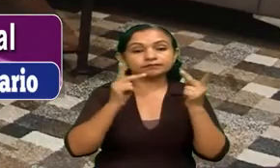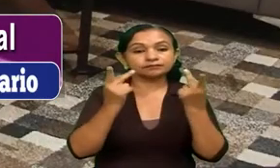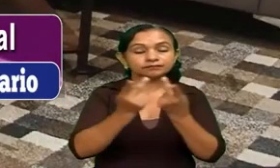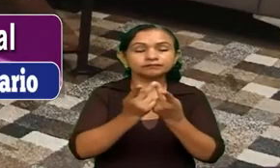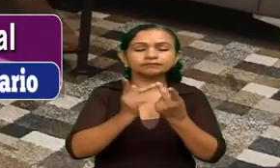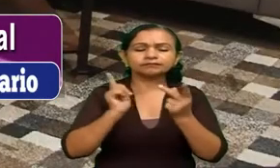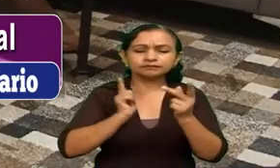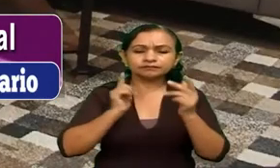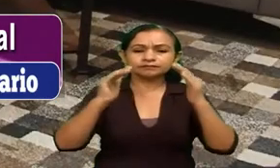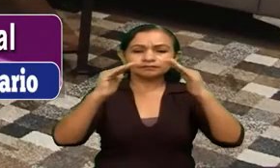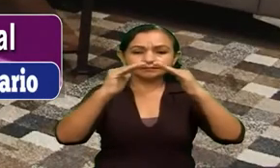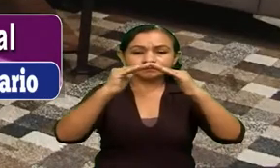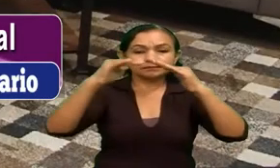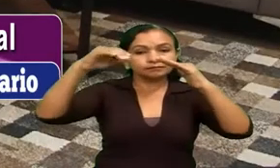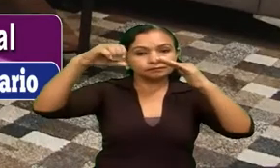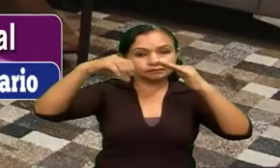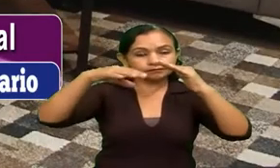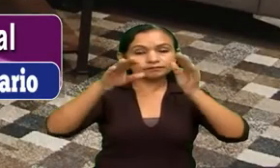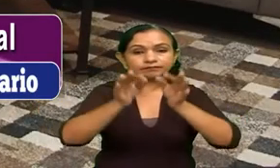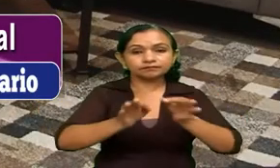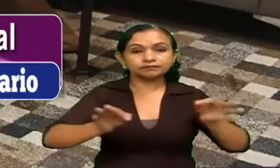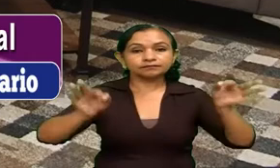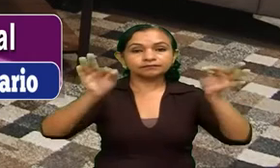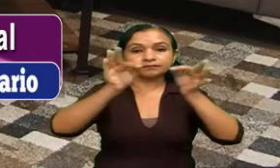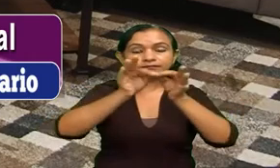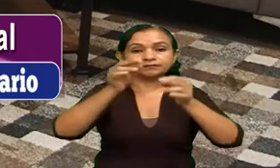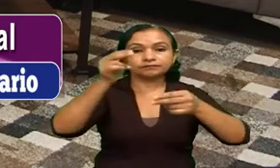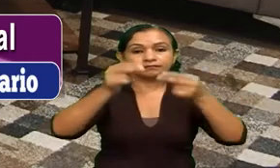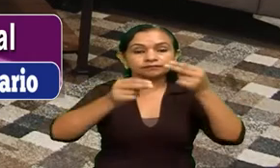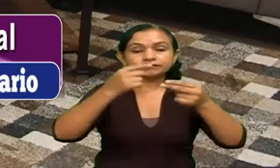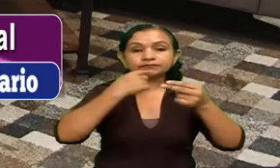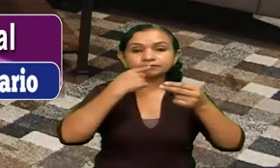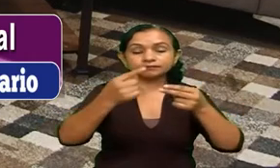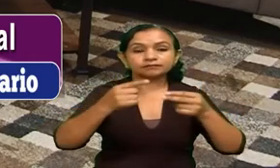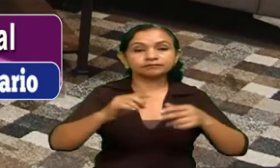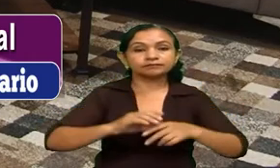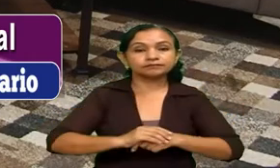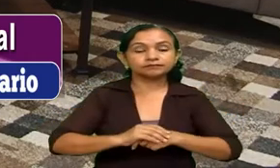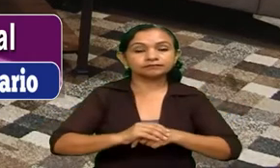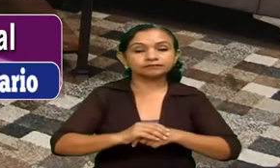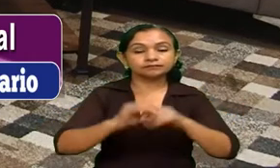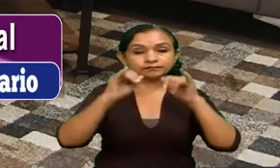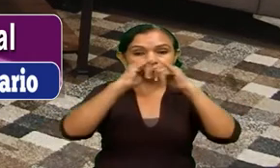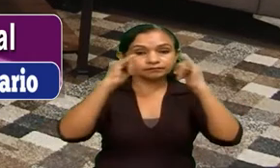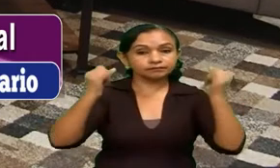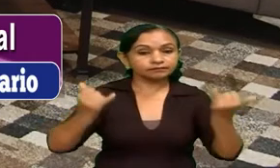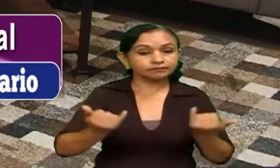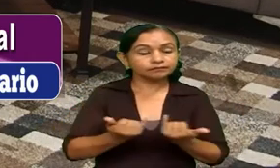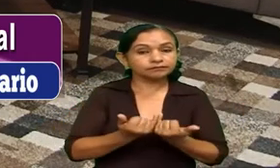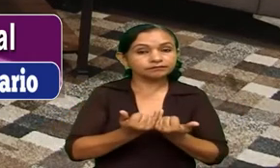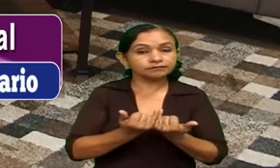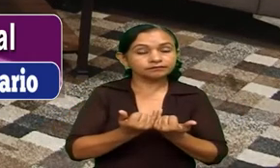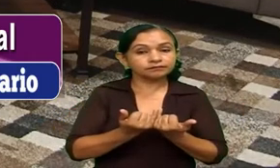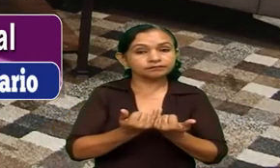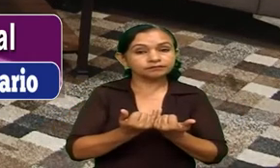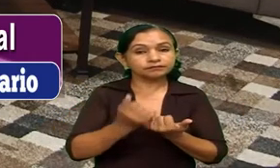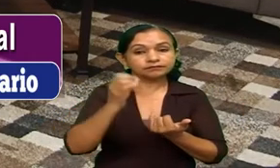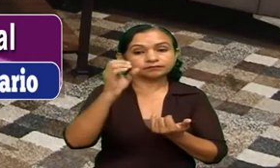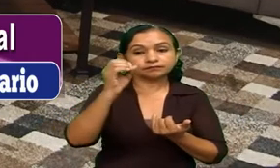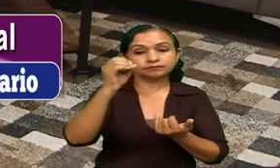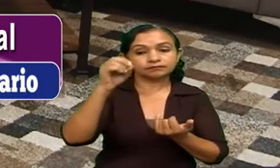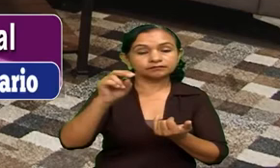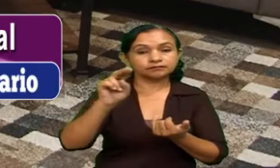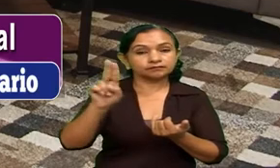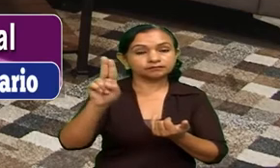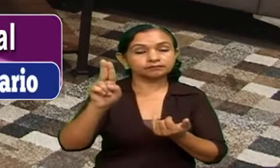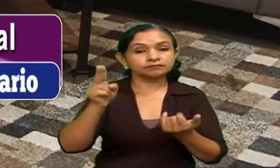a la energía. Aquí es importante este otro dato. Sí, sí. Si te vas a nivel internacional, creo que la ONU sacó